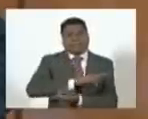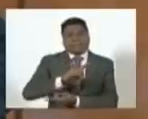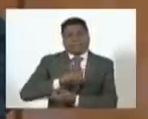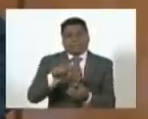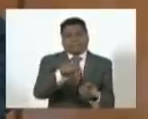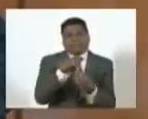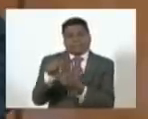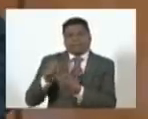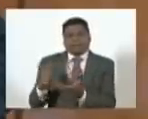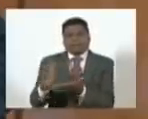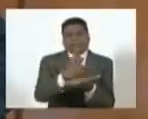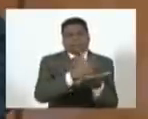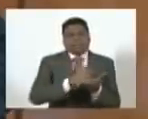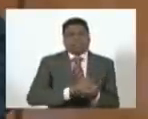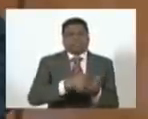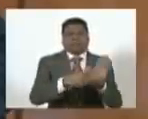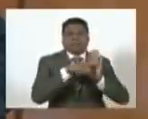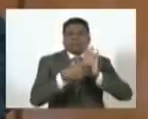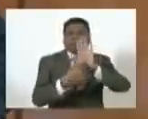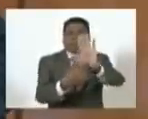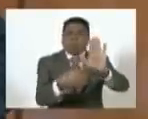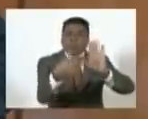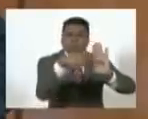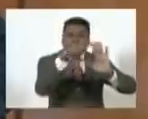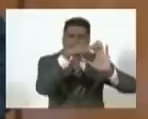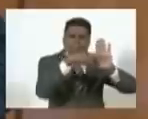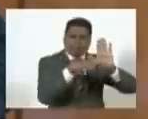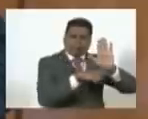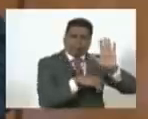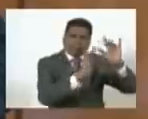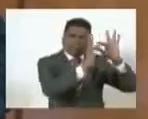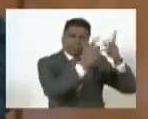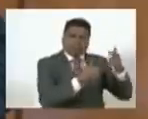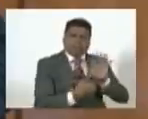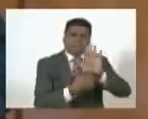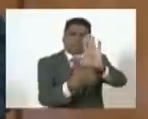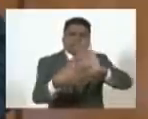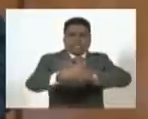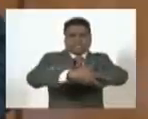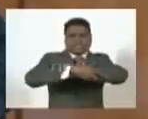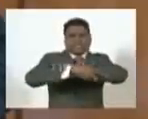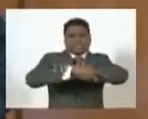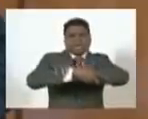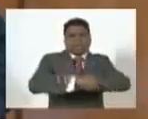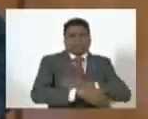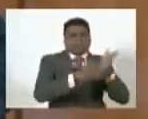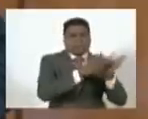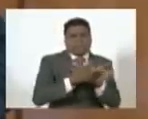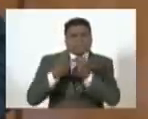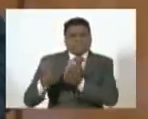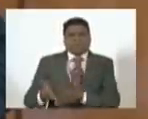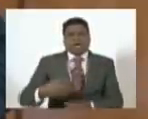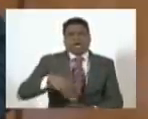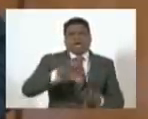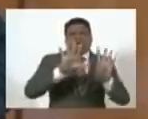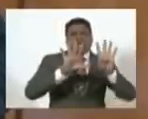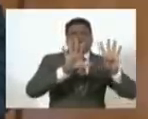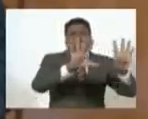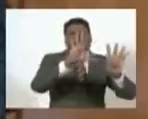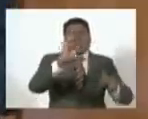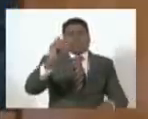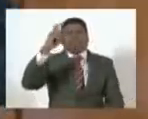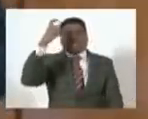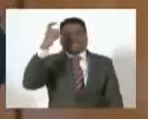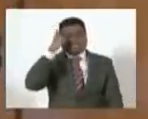contribuyente especial, presente su declaración patrimonial ante el SENIAT en plazo de los próximos 90